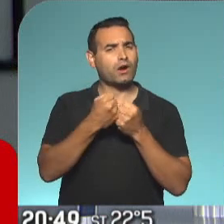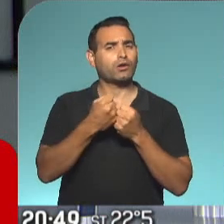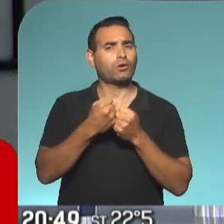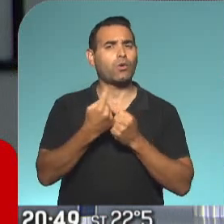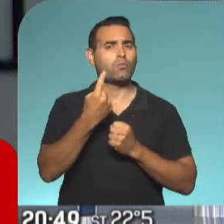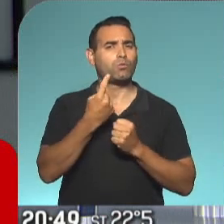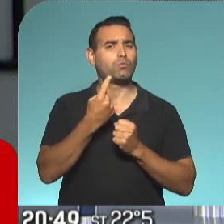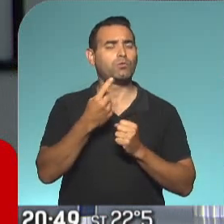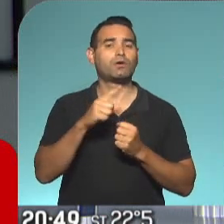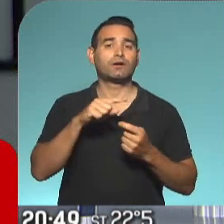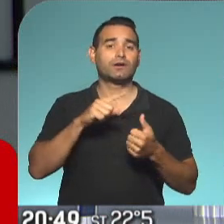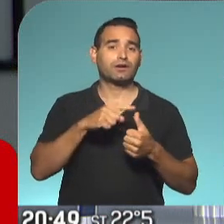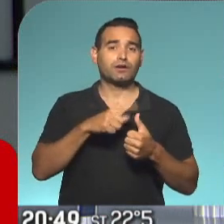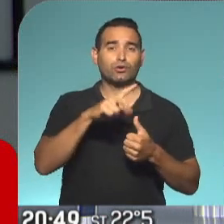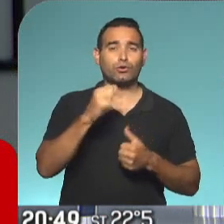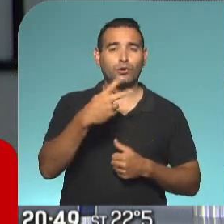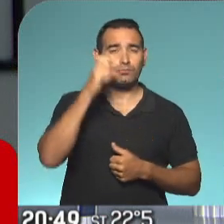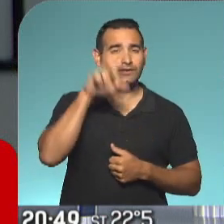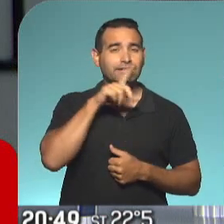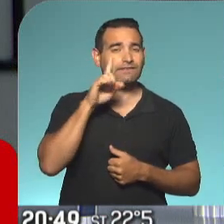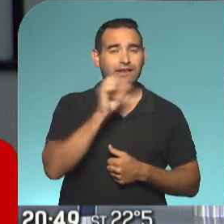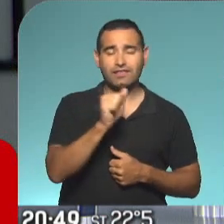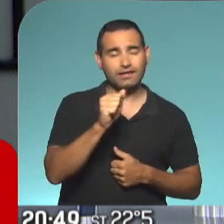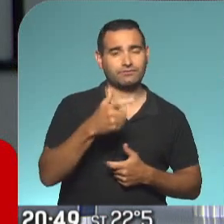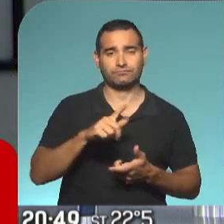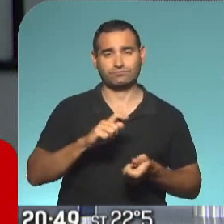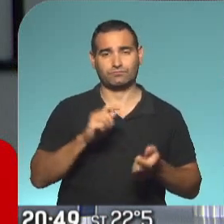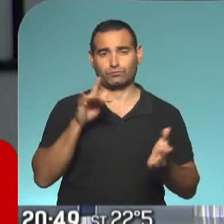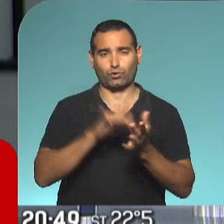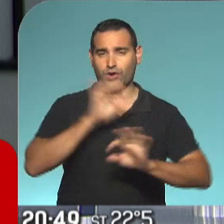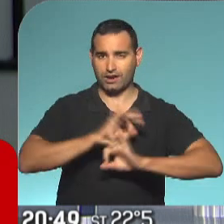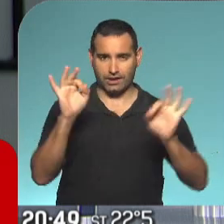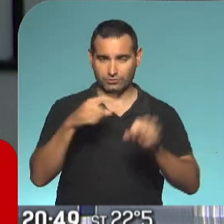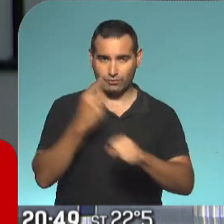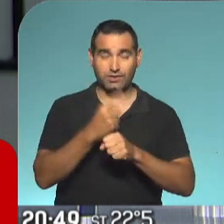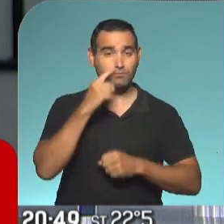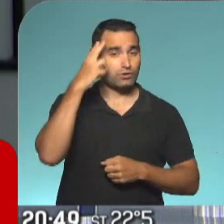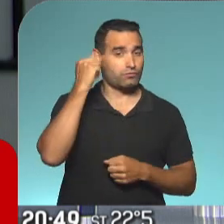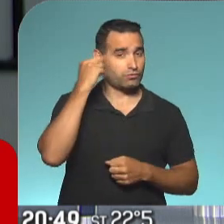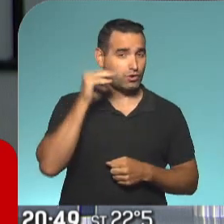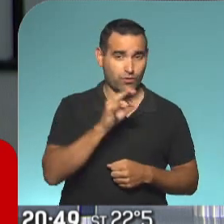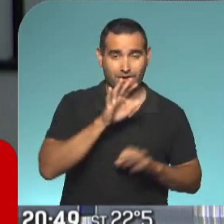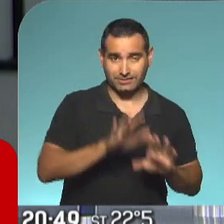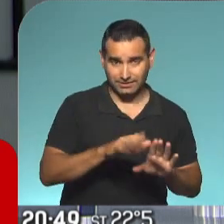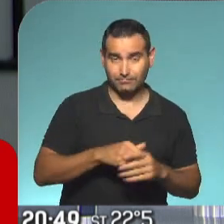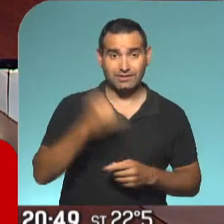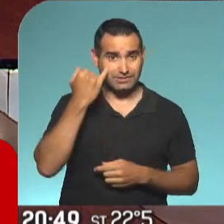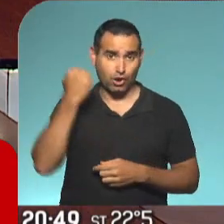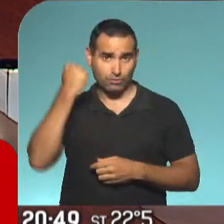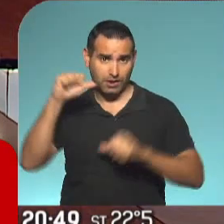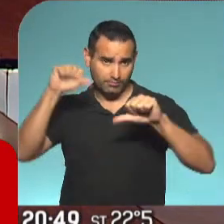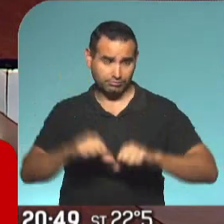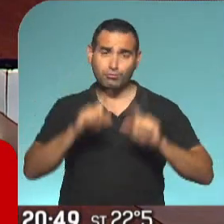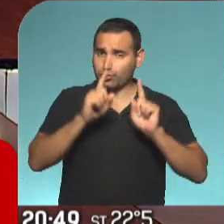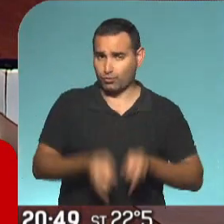la convertibilidad es intocable. Es decir, respetaban la convertibilidad. En ese momento, 1999, con las consecuencias que ya había habido,